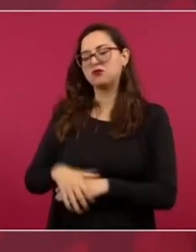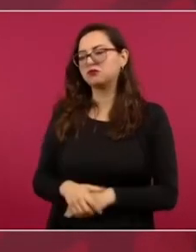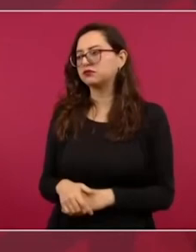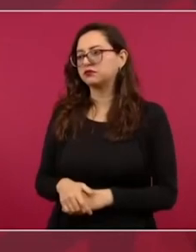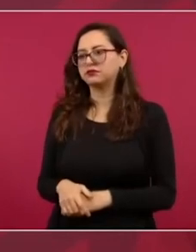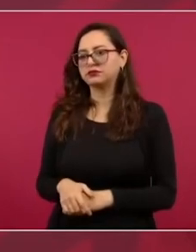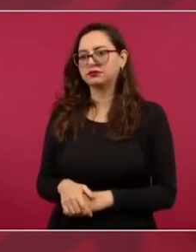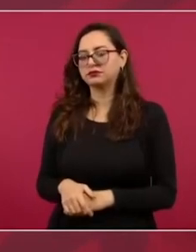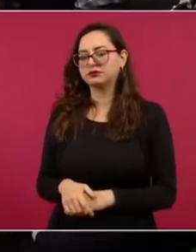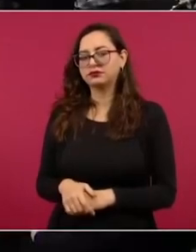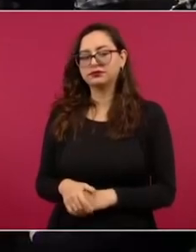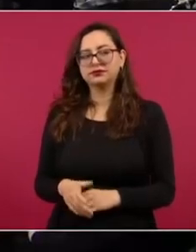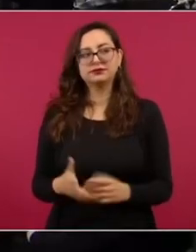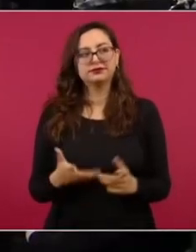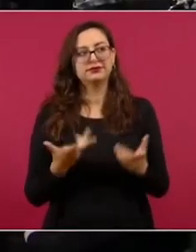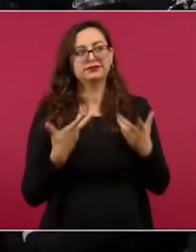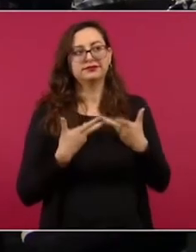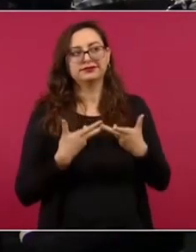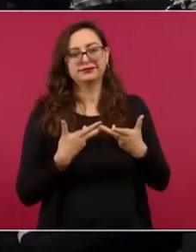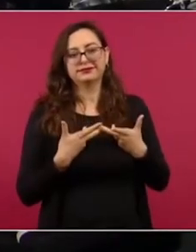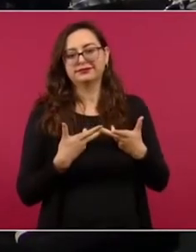Además, dice,